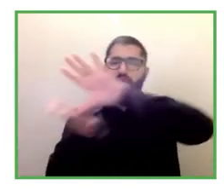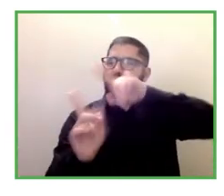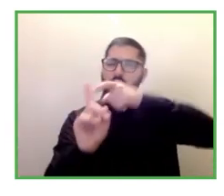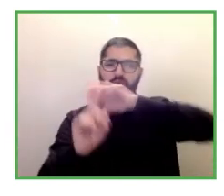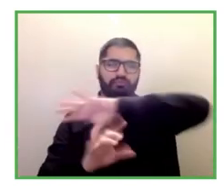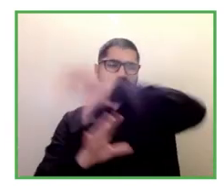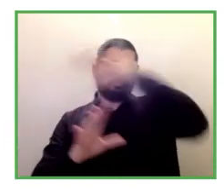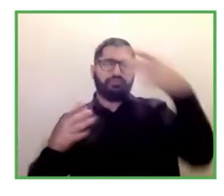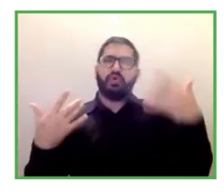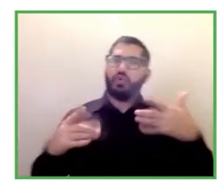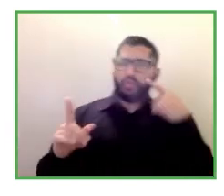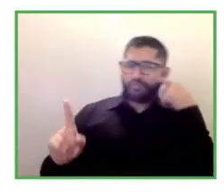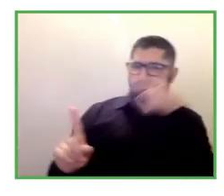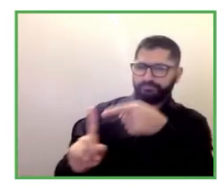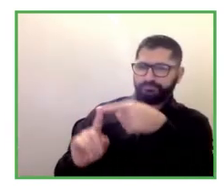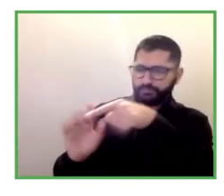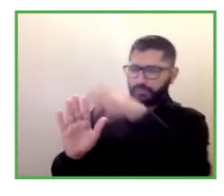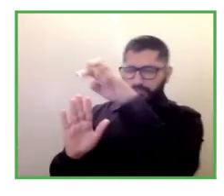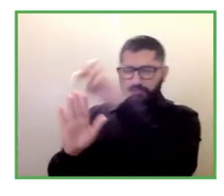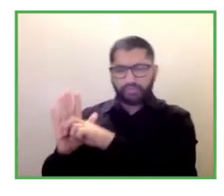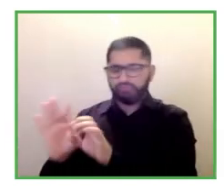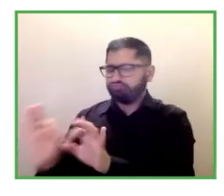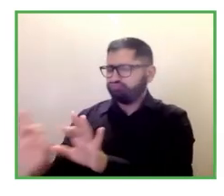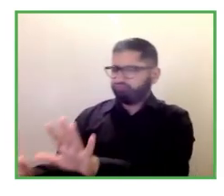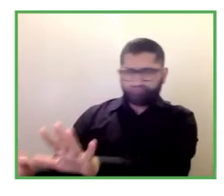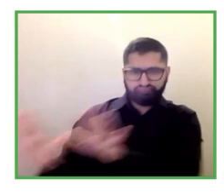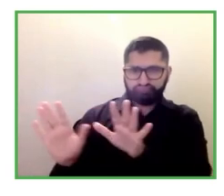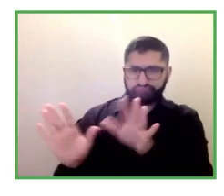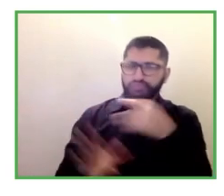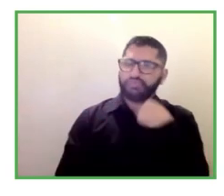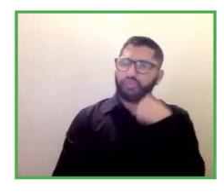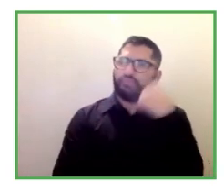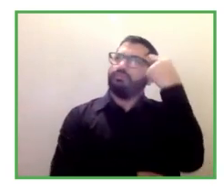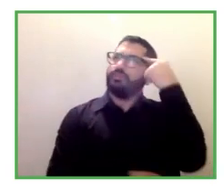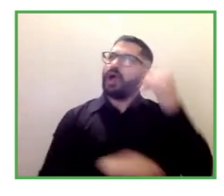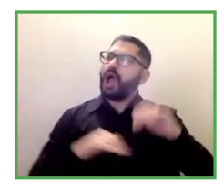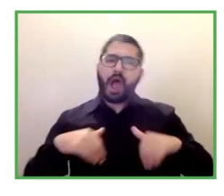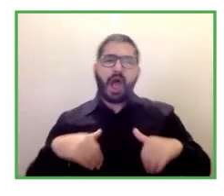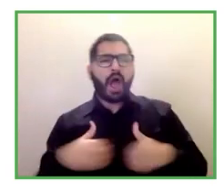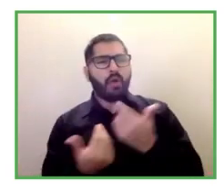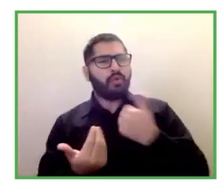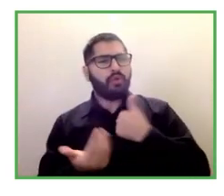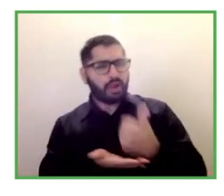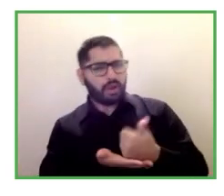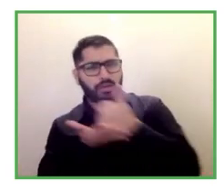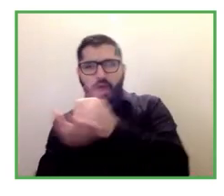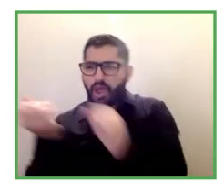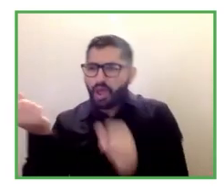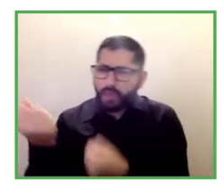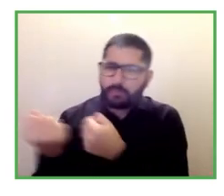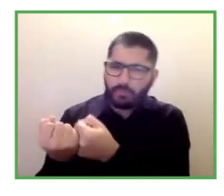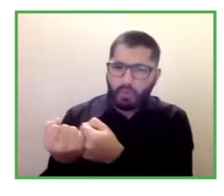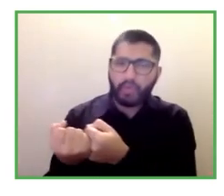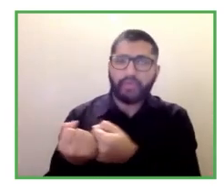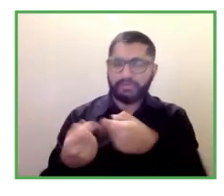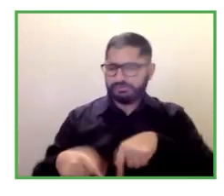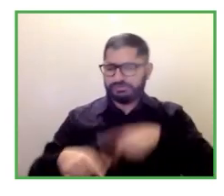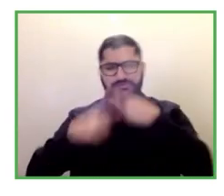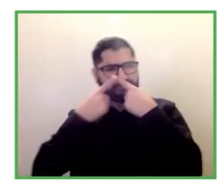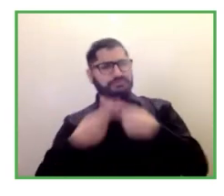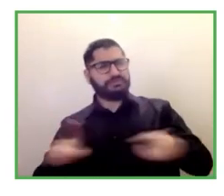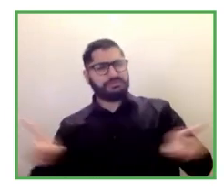podía realmente hacer una diferencia. Entonces, muchas veces cuando escuchamos acerca de estos proyectos